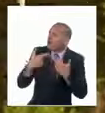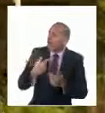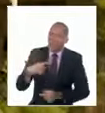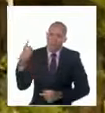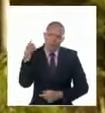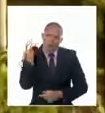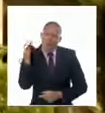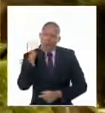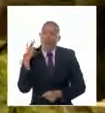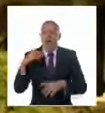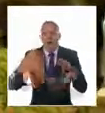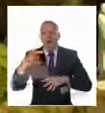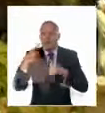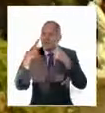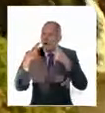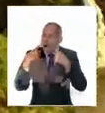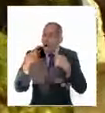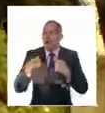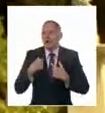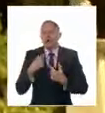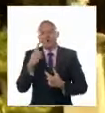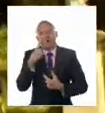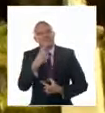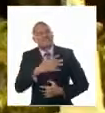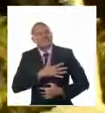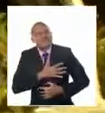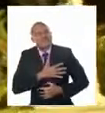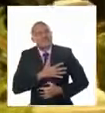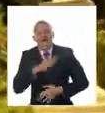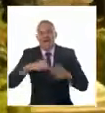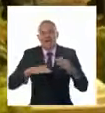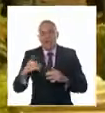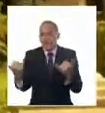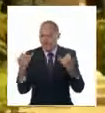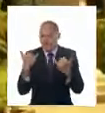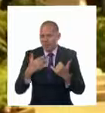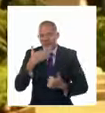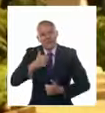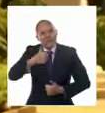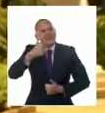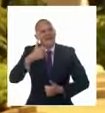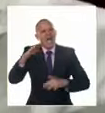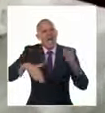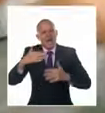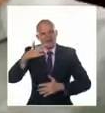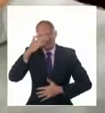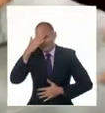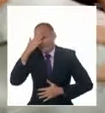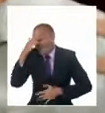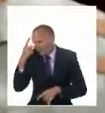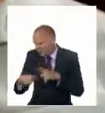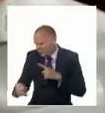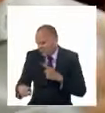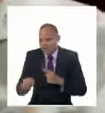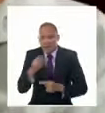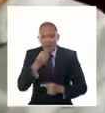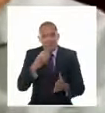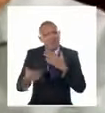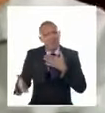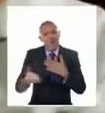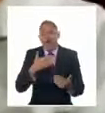lloré, en que amé, en que tuve noticias gratas y cosas terribles, donde salimos, nos preparamos,